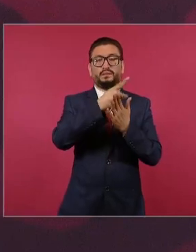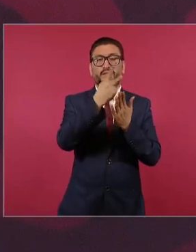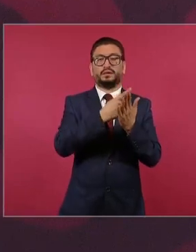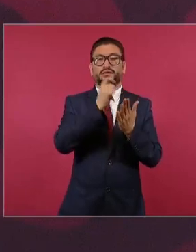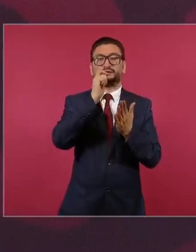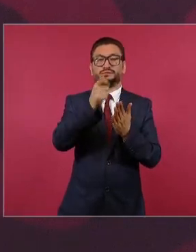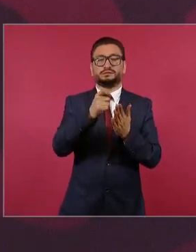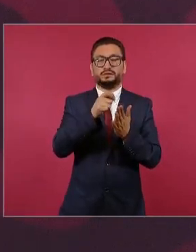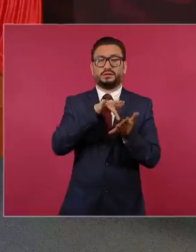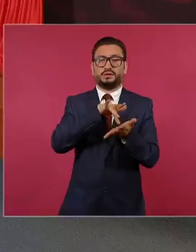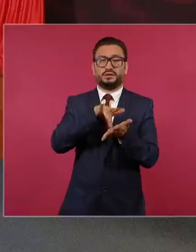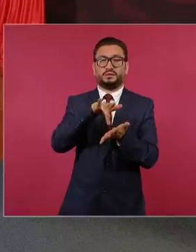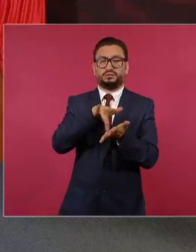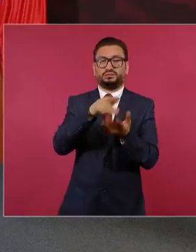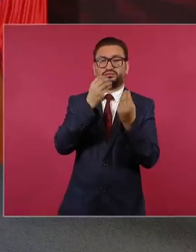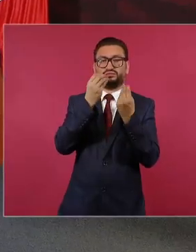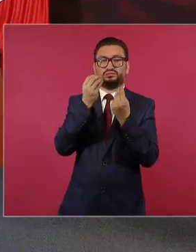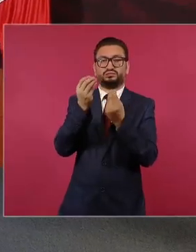a